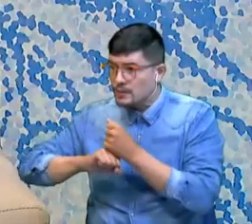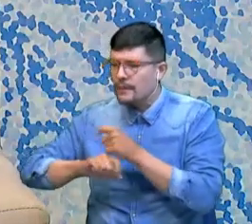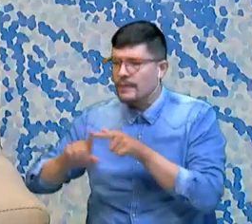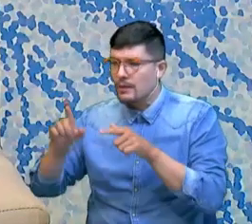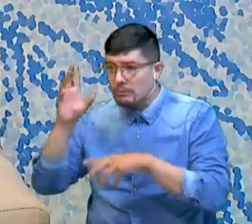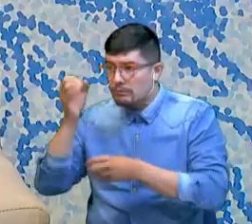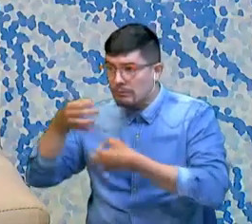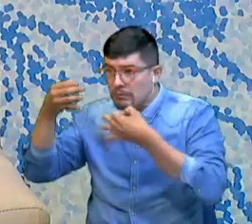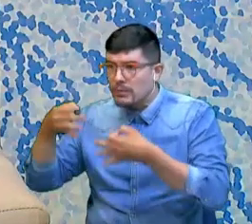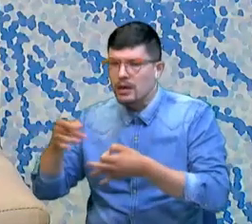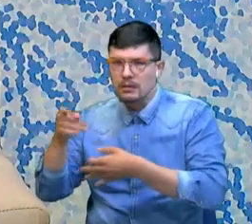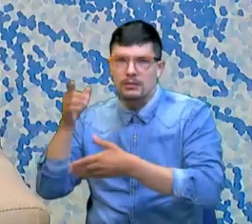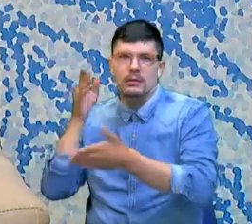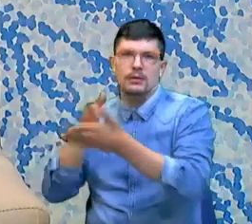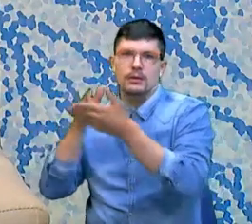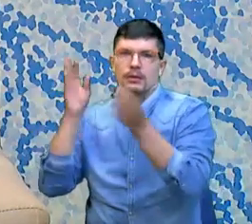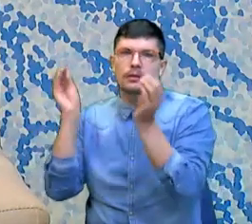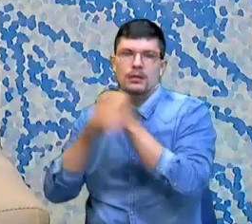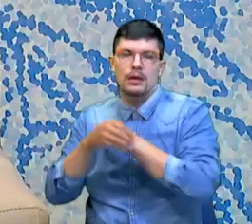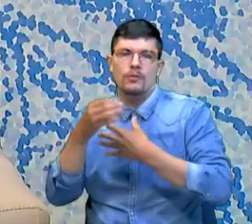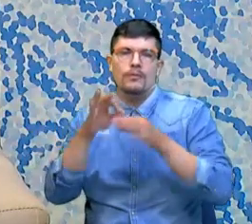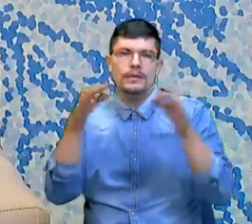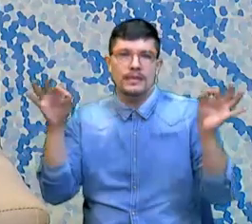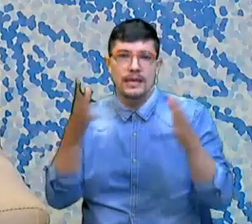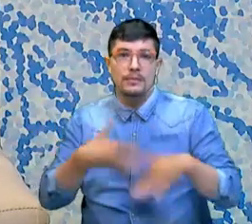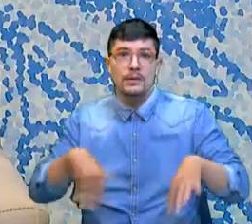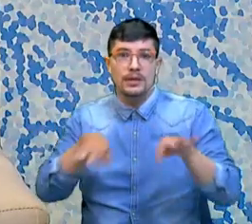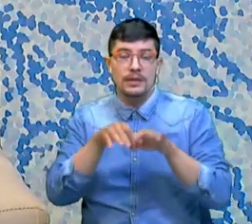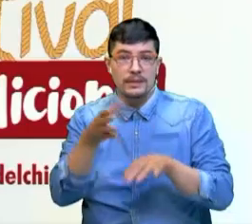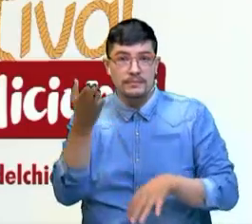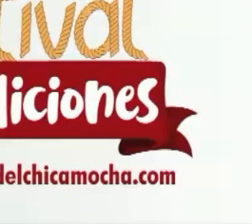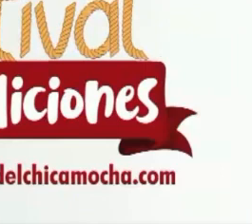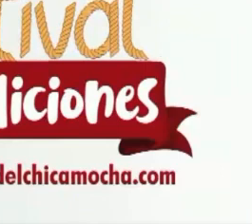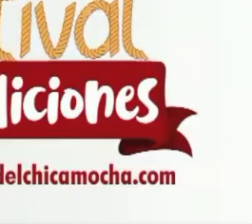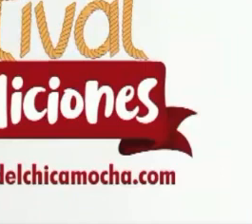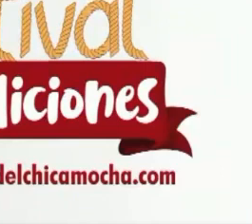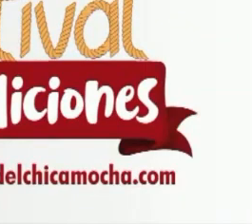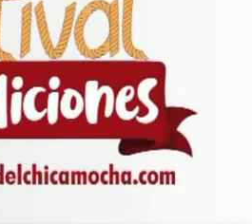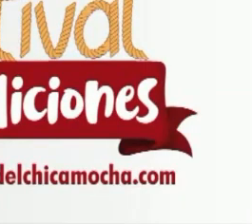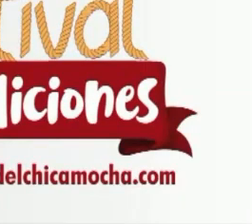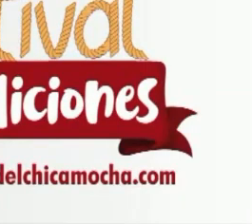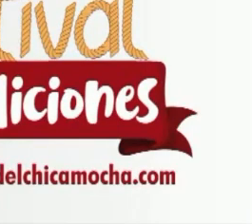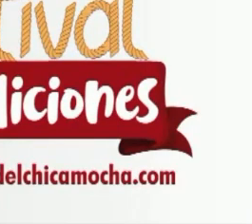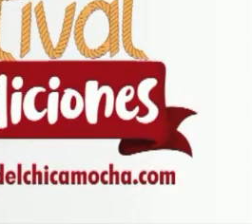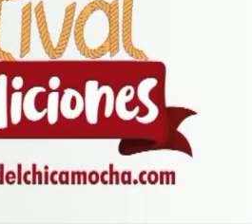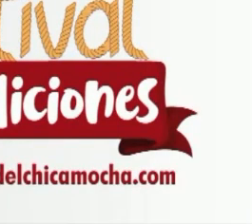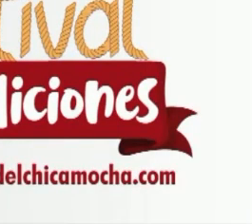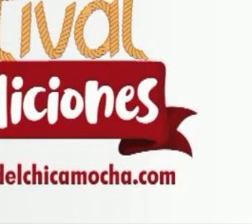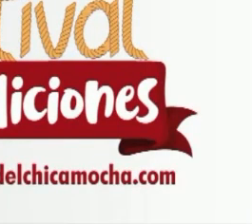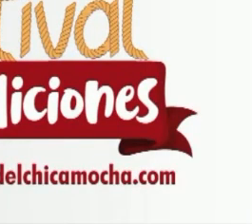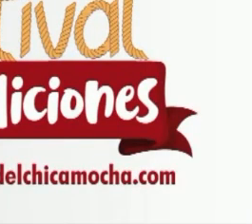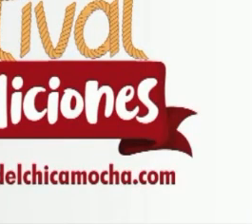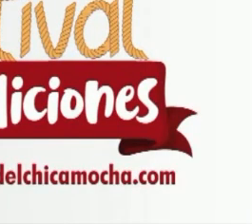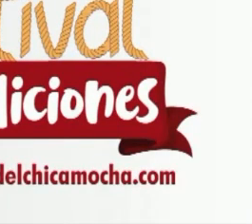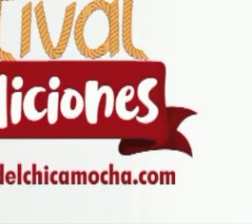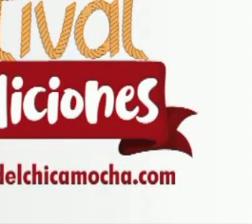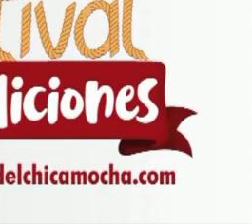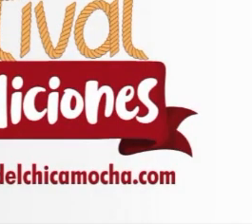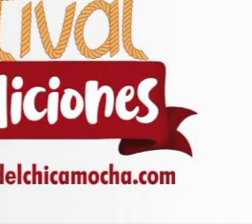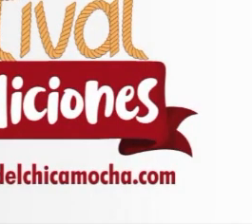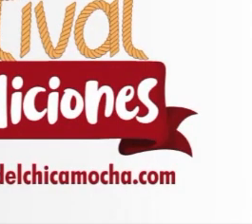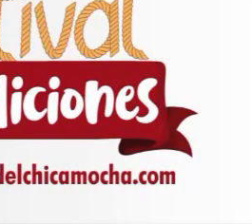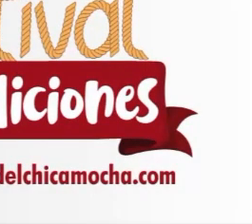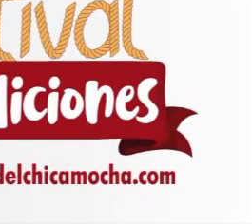un mensaje muy especial para todos nuestros televidentes. Ven a Santander y vive experiencias inolvidables en el